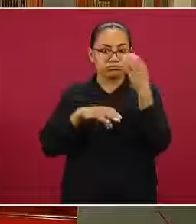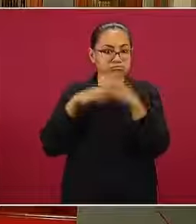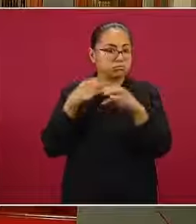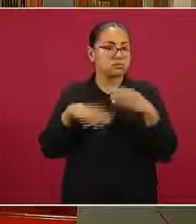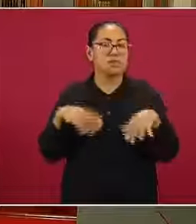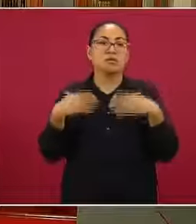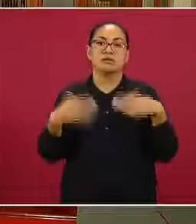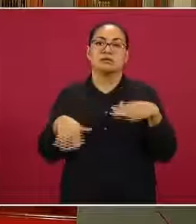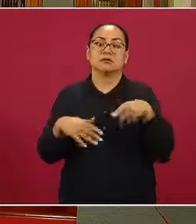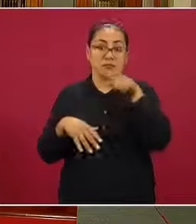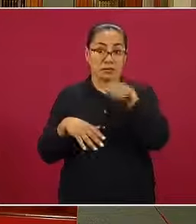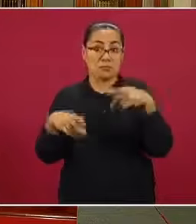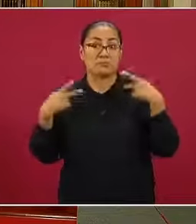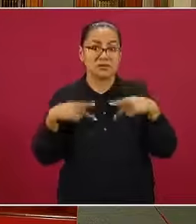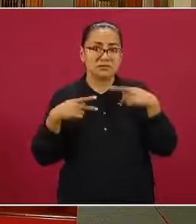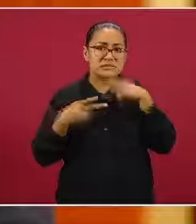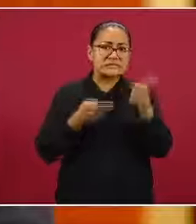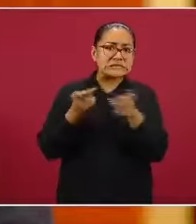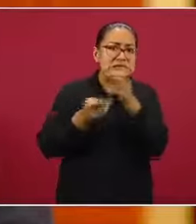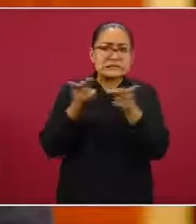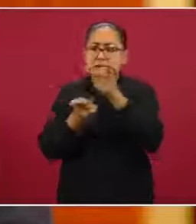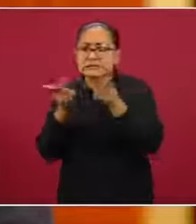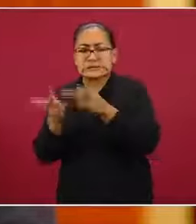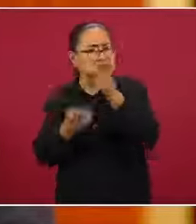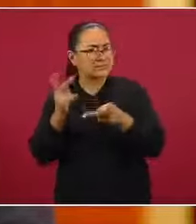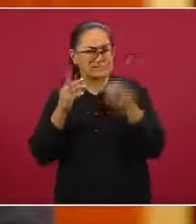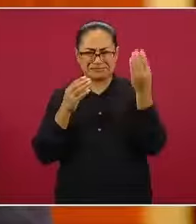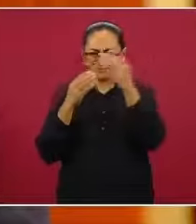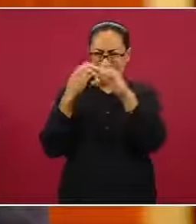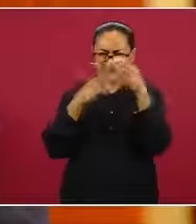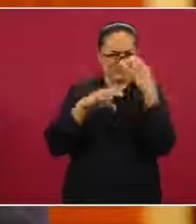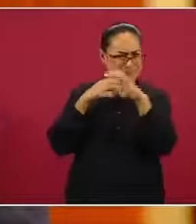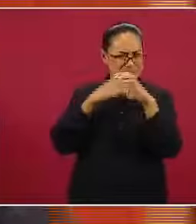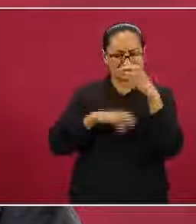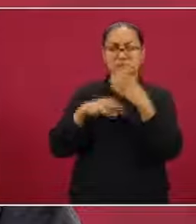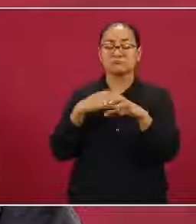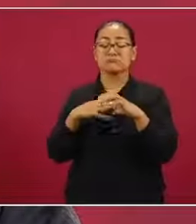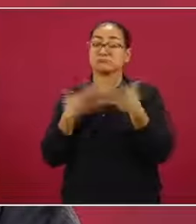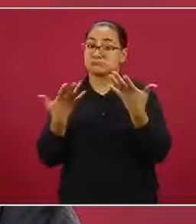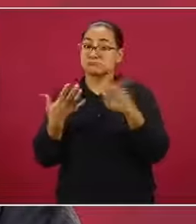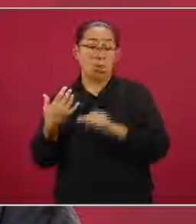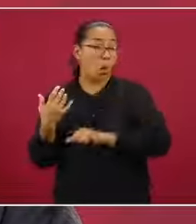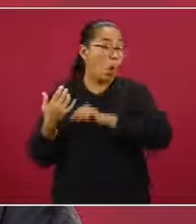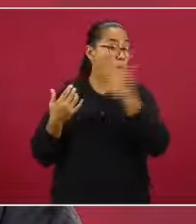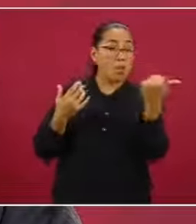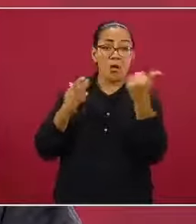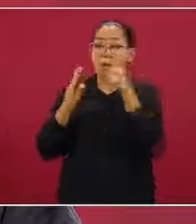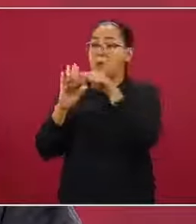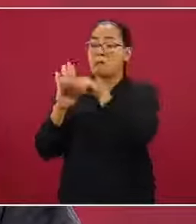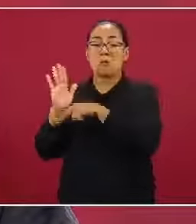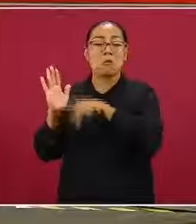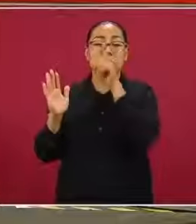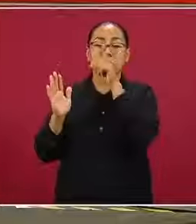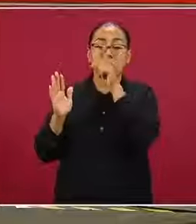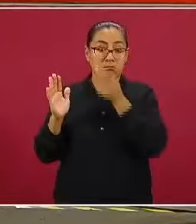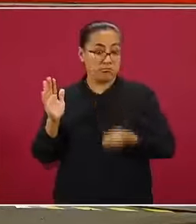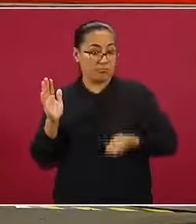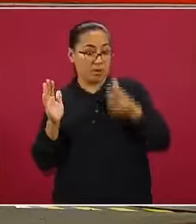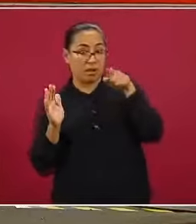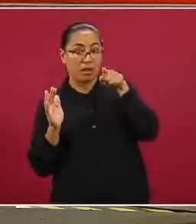en la consulta pública que mandata la ley, y gracias al trabajo de todos los colegas que acabo de mencionar, y en especial de Alfonso Guatirrojo,